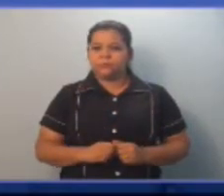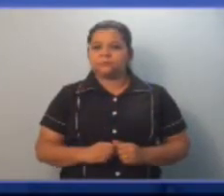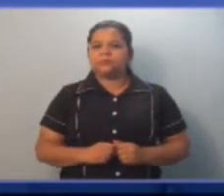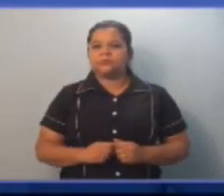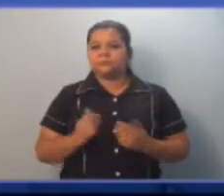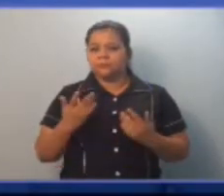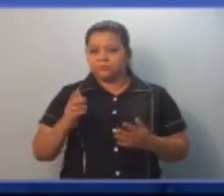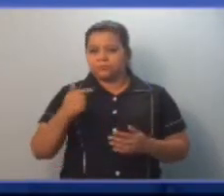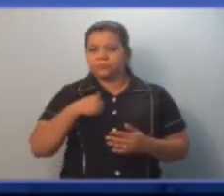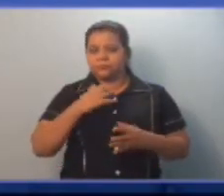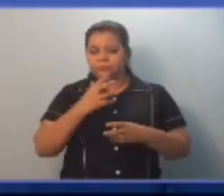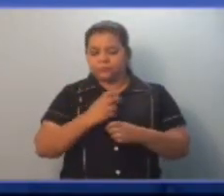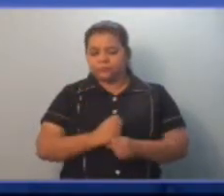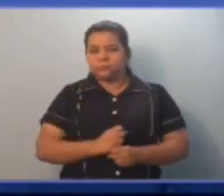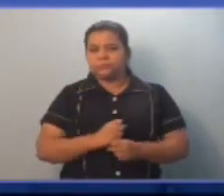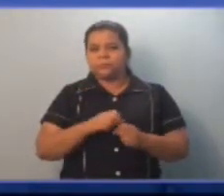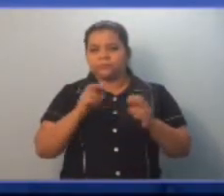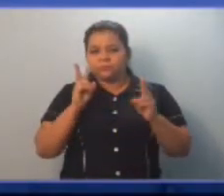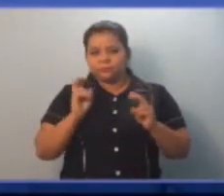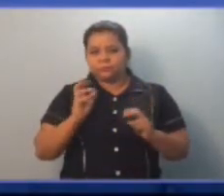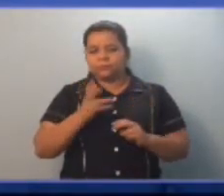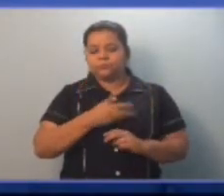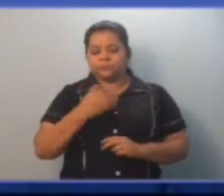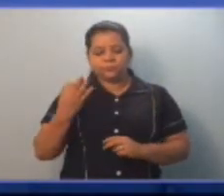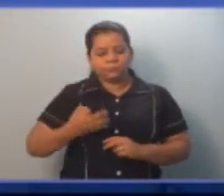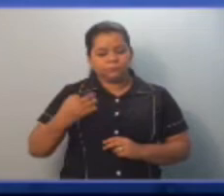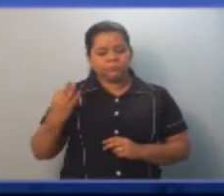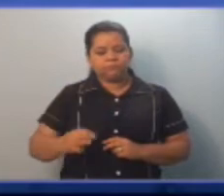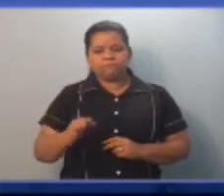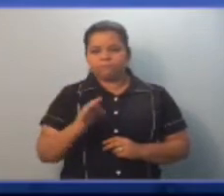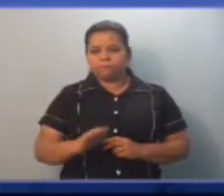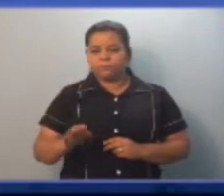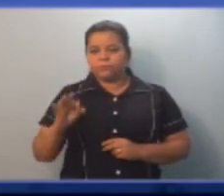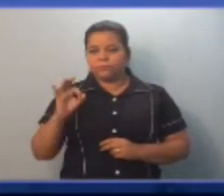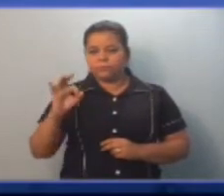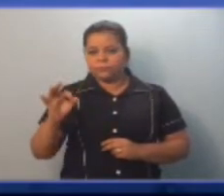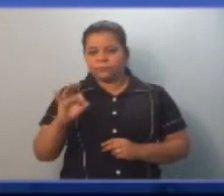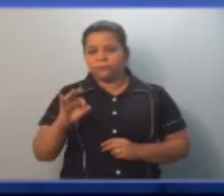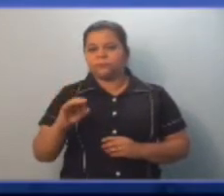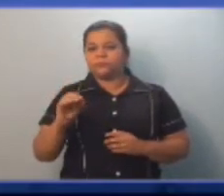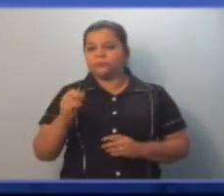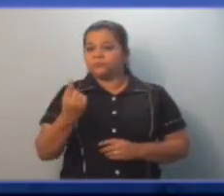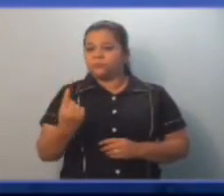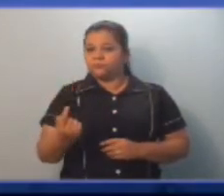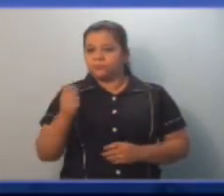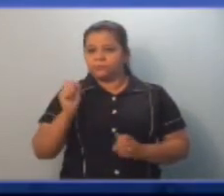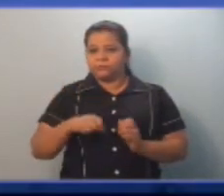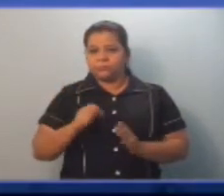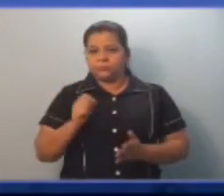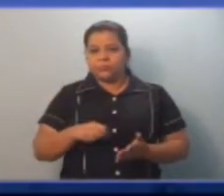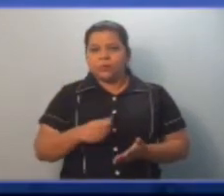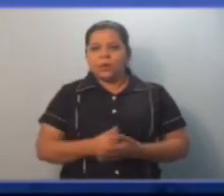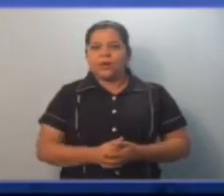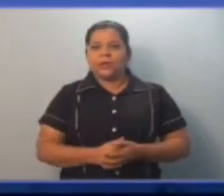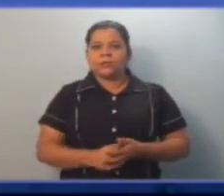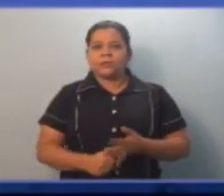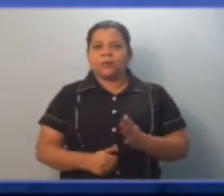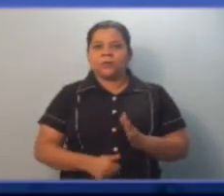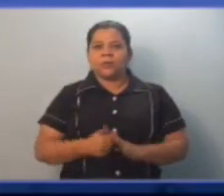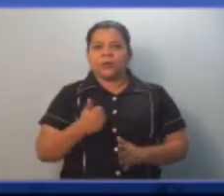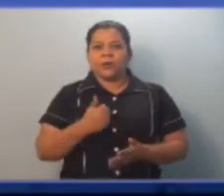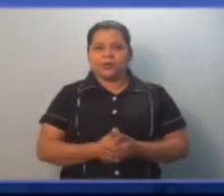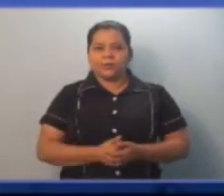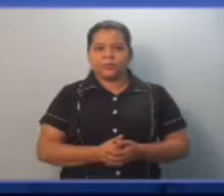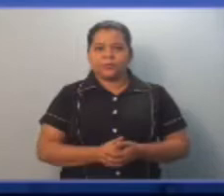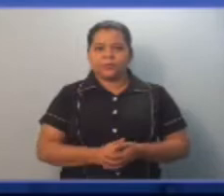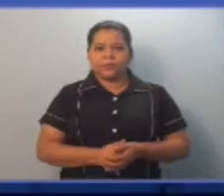estoy completamente seguro que es un tema que se tiene que mejorar también. Los jueces o todos los funcionarios del órgano judicial no solo